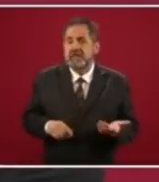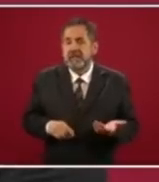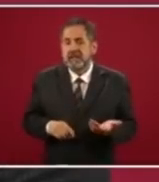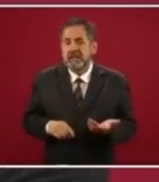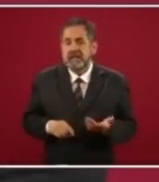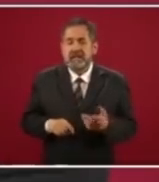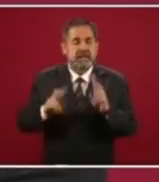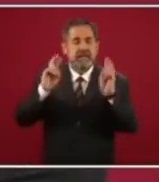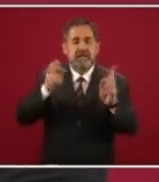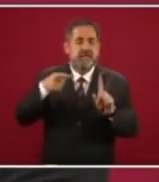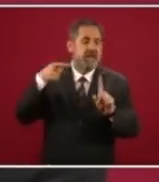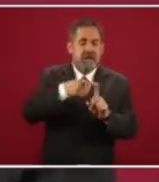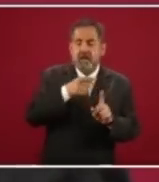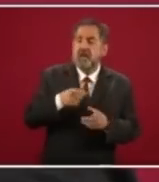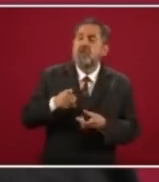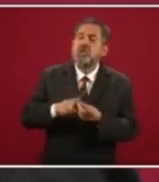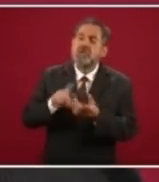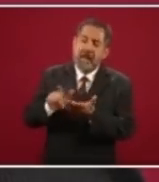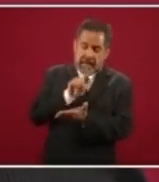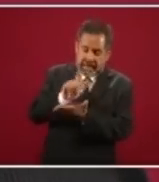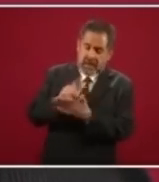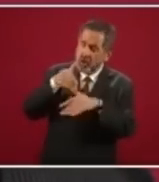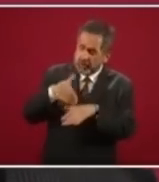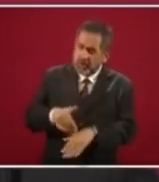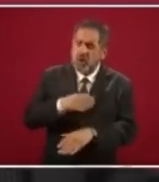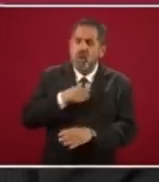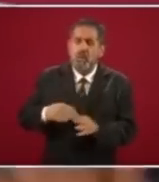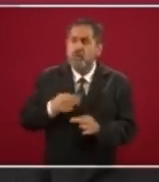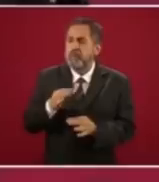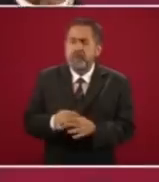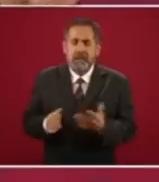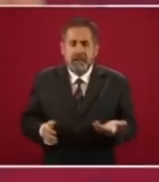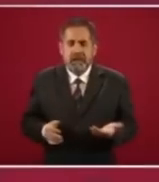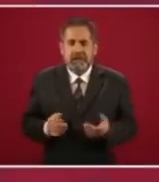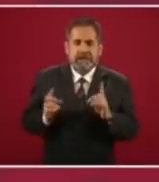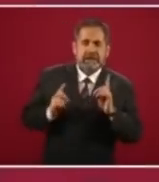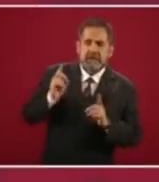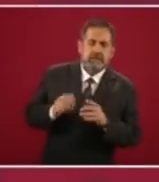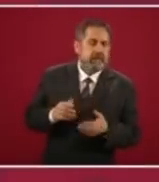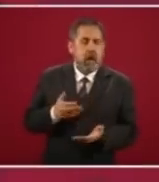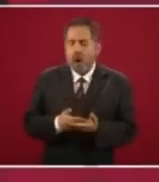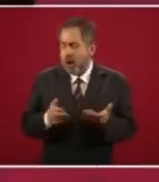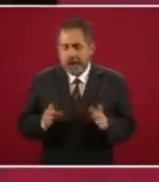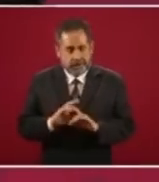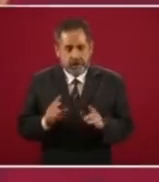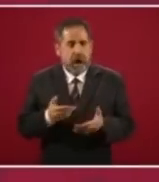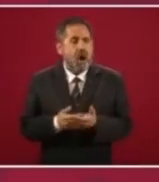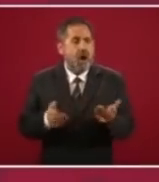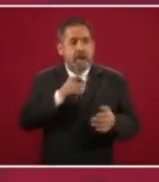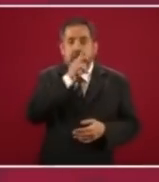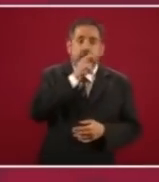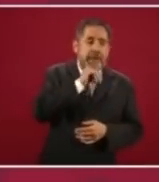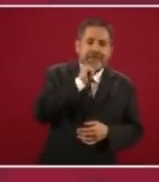el tema era el Estado de Derecho. Ahora ya no hay esa